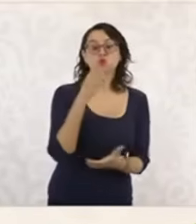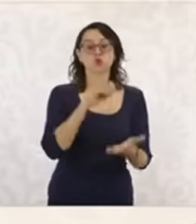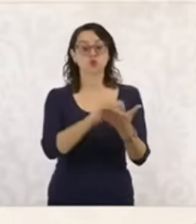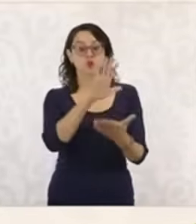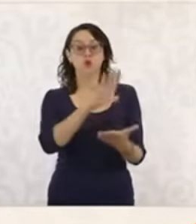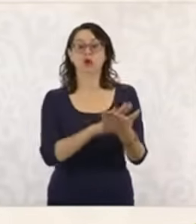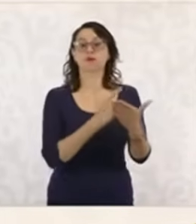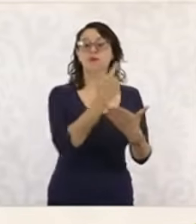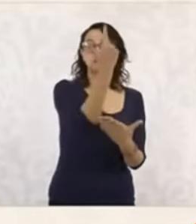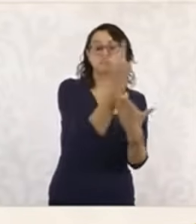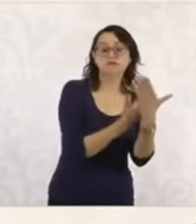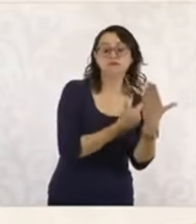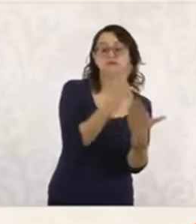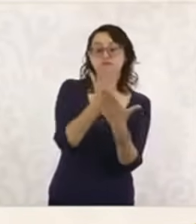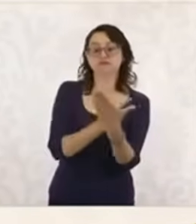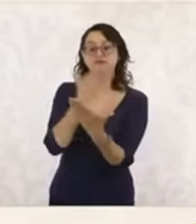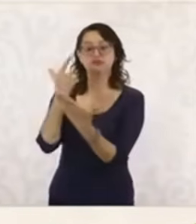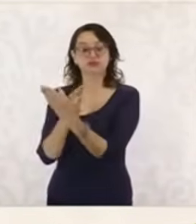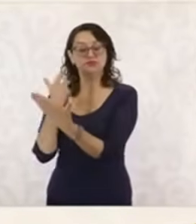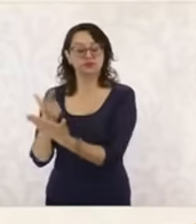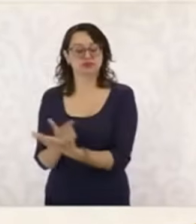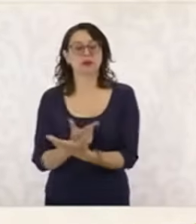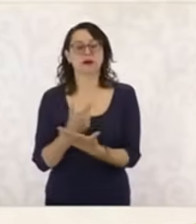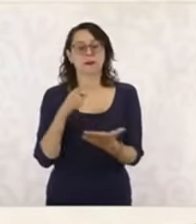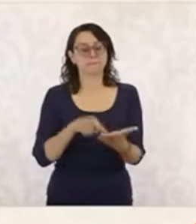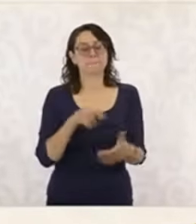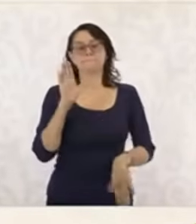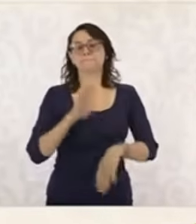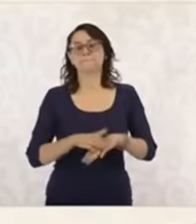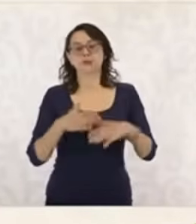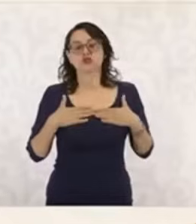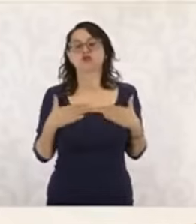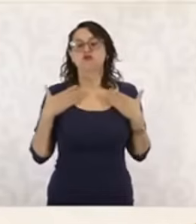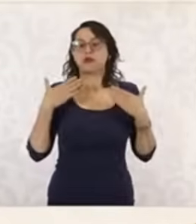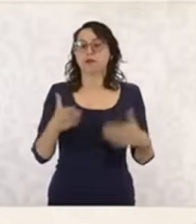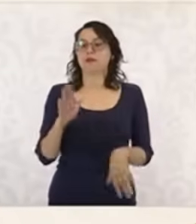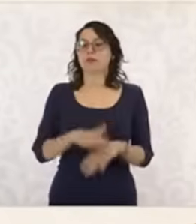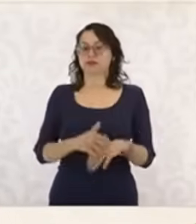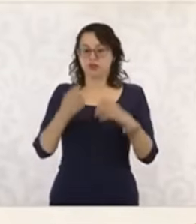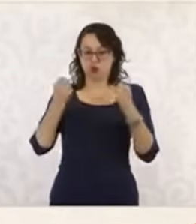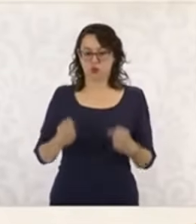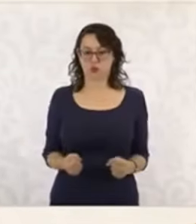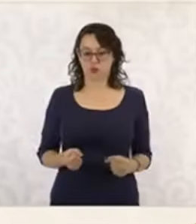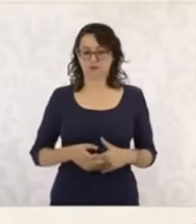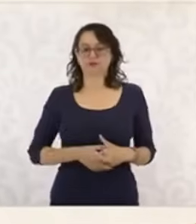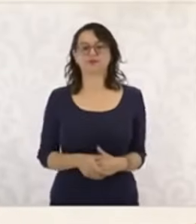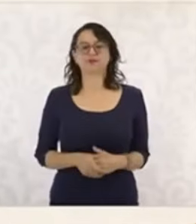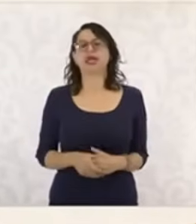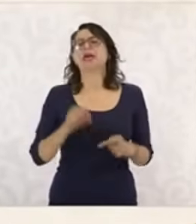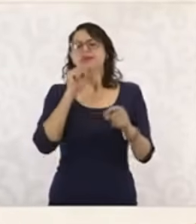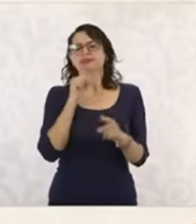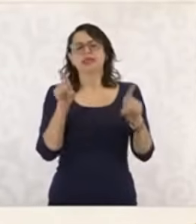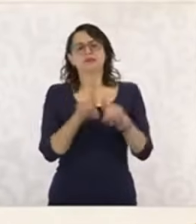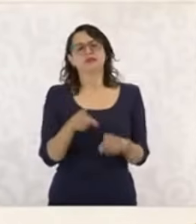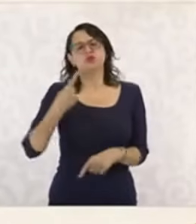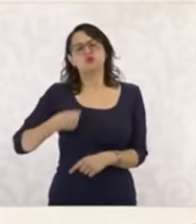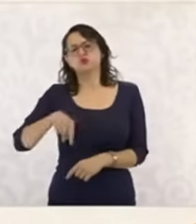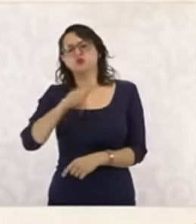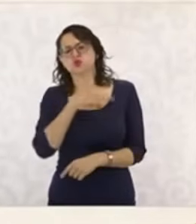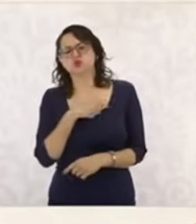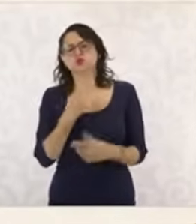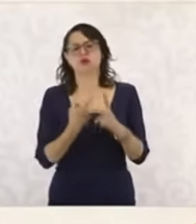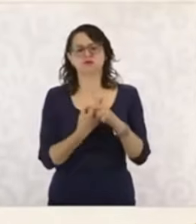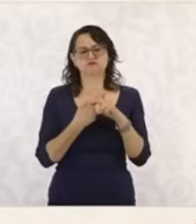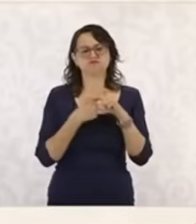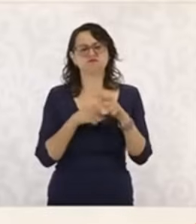tenga datos pues con bastante confiabilidad. Estamos trabajando también en la construcción de una